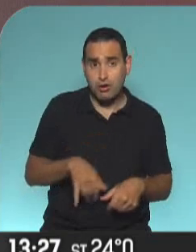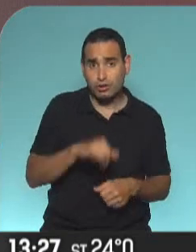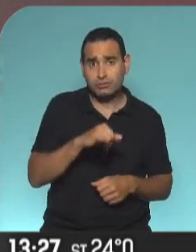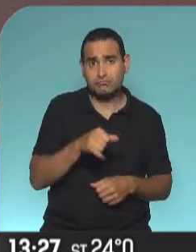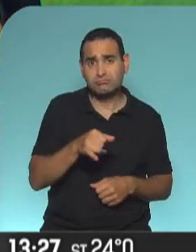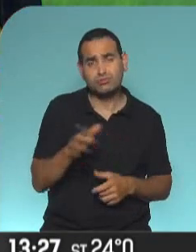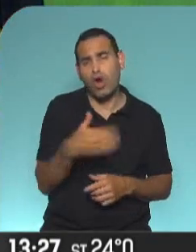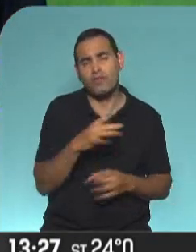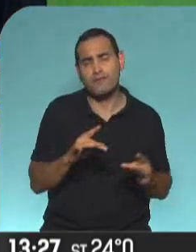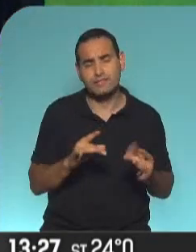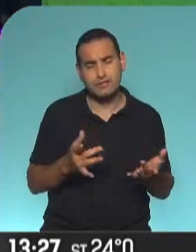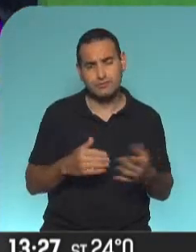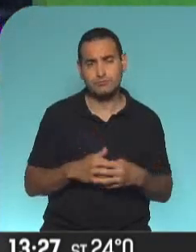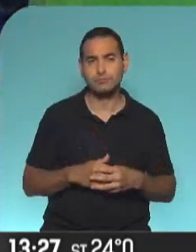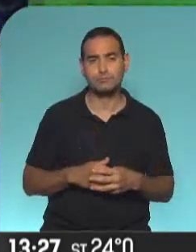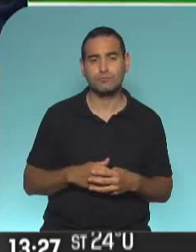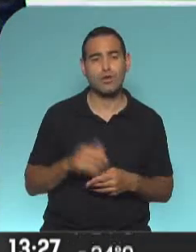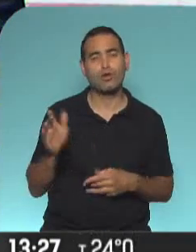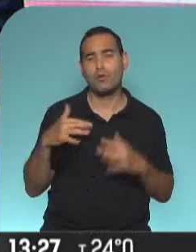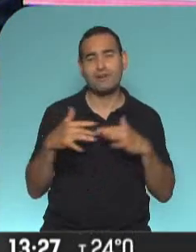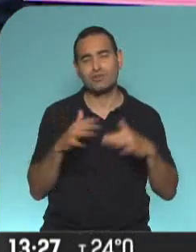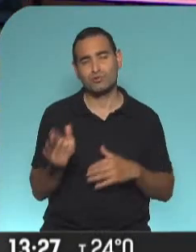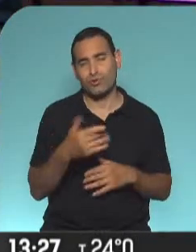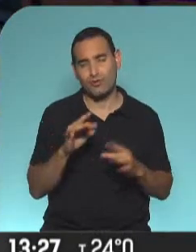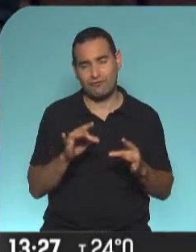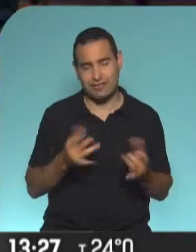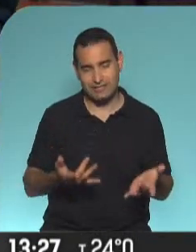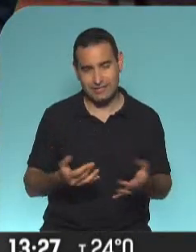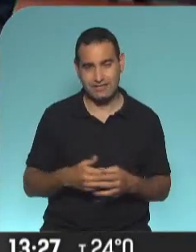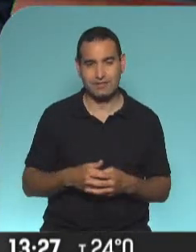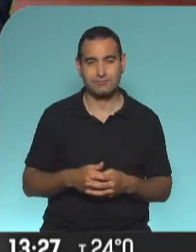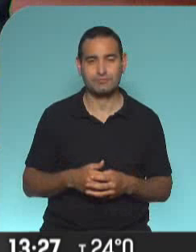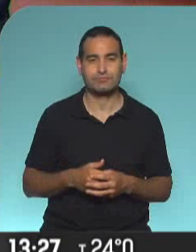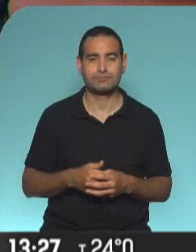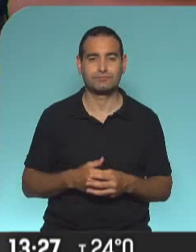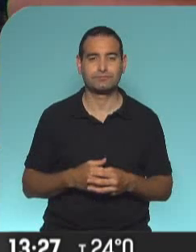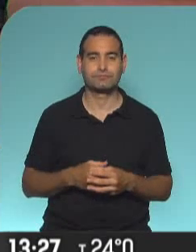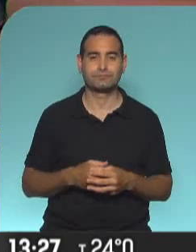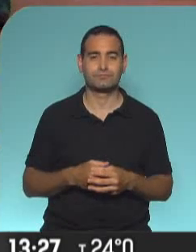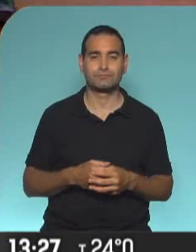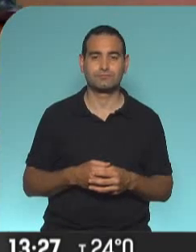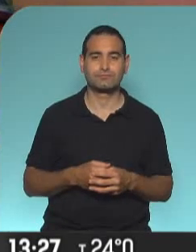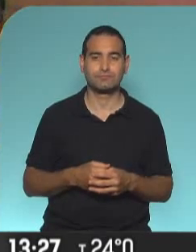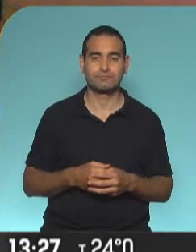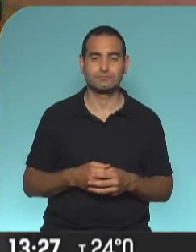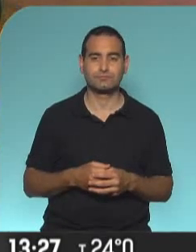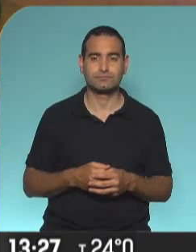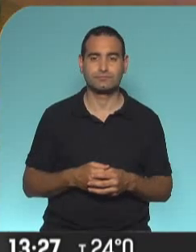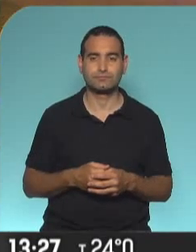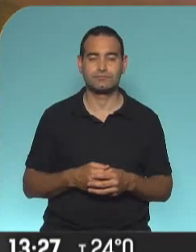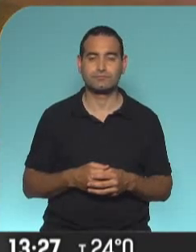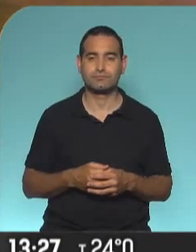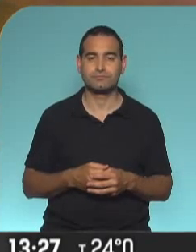Y hasta ahora, son todos difíciles. Pero bueno, como son todos difíciles, vamos a ir a tratar de entender un poquito más de lo que se viene a través de la palabra de Scaloni.